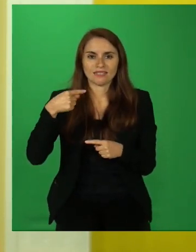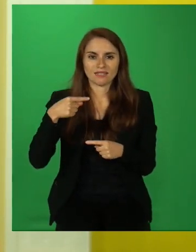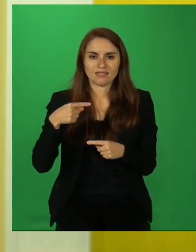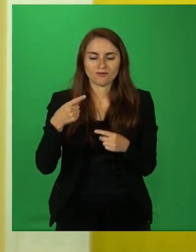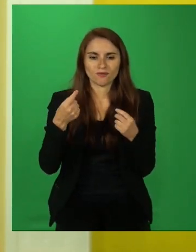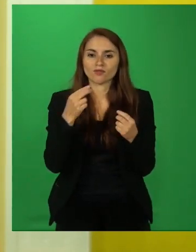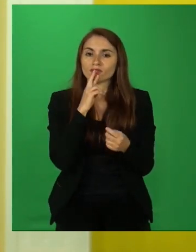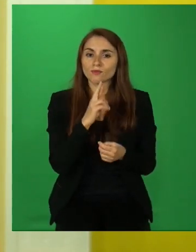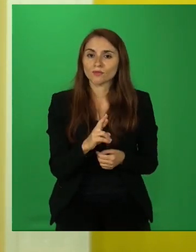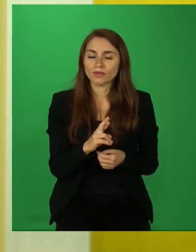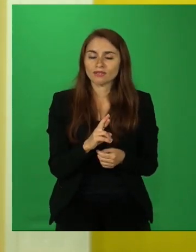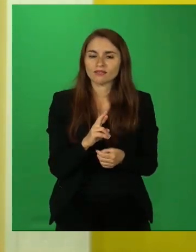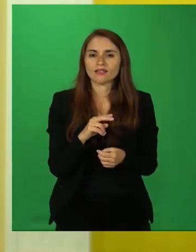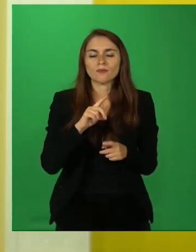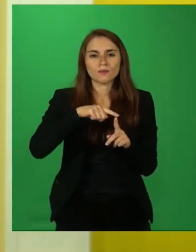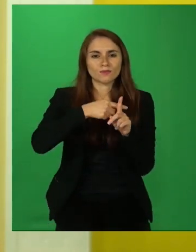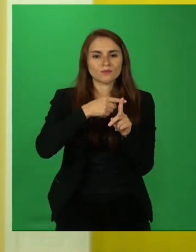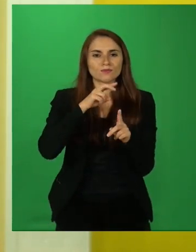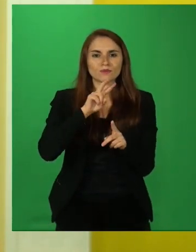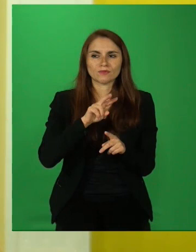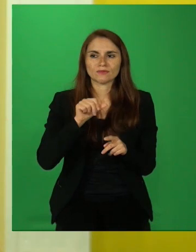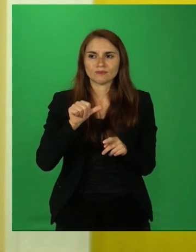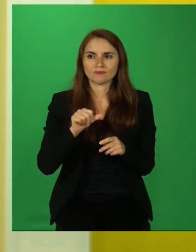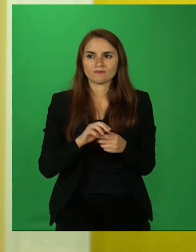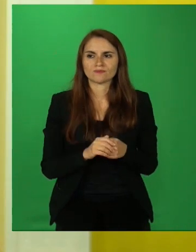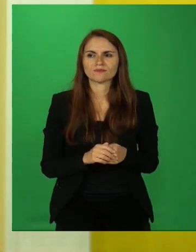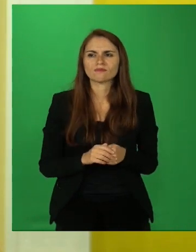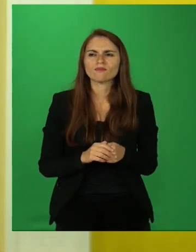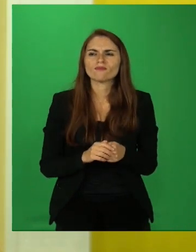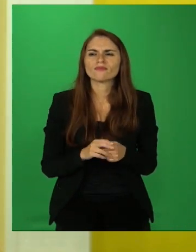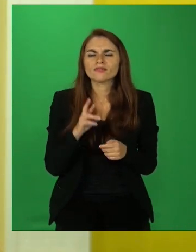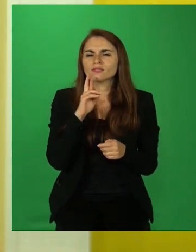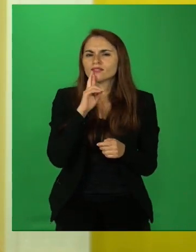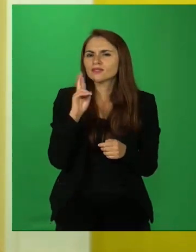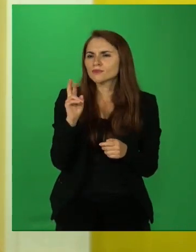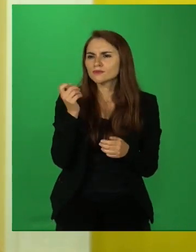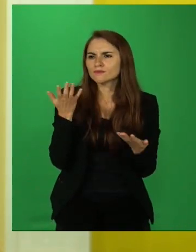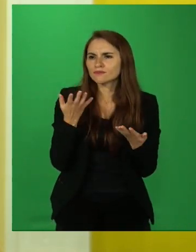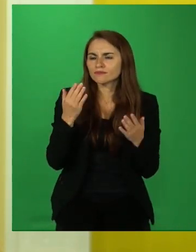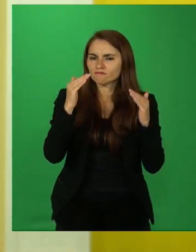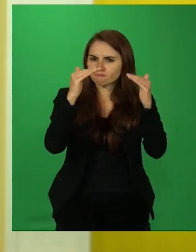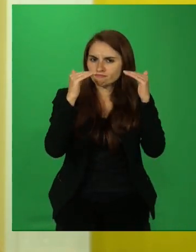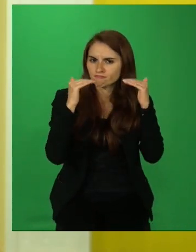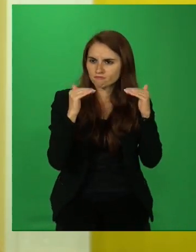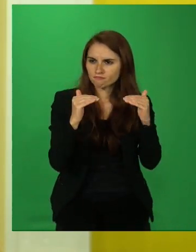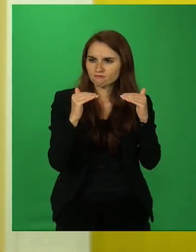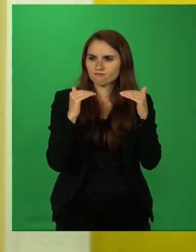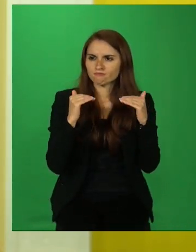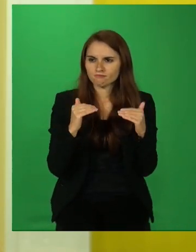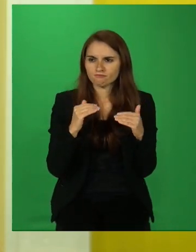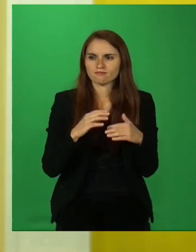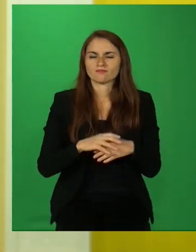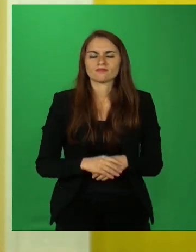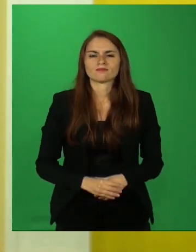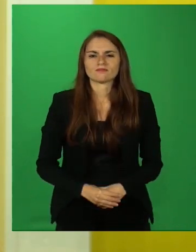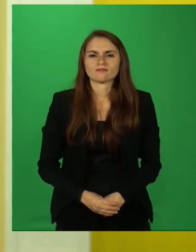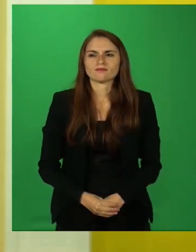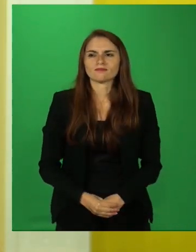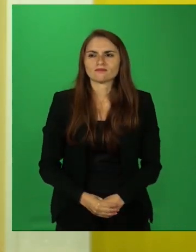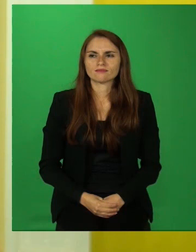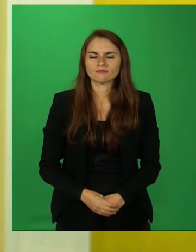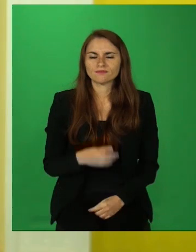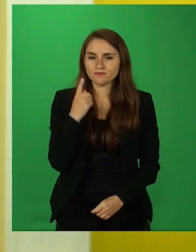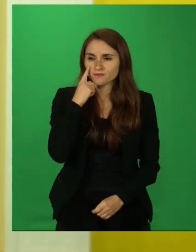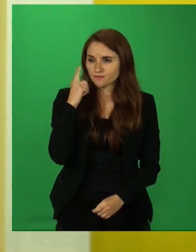24 positivos + 1 negativo por 7 7 negativo si bajamos simplemente el 3